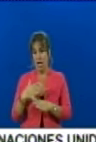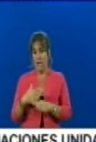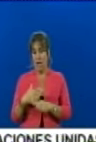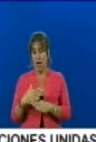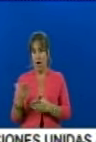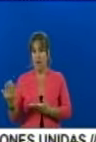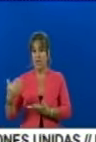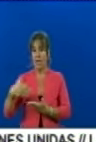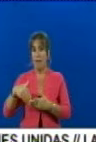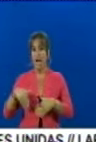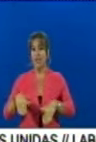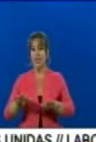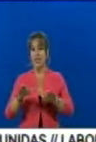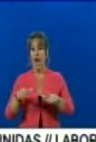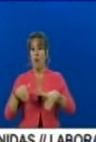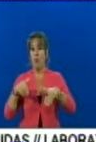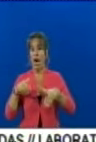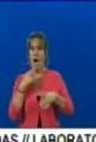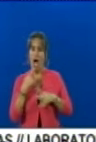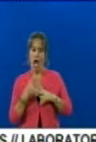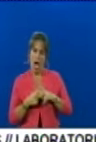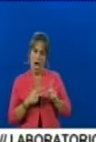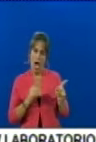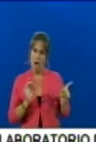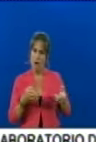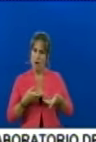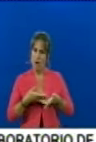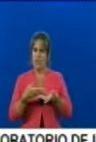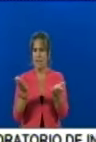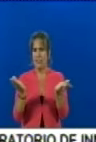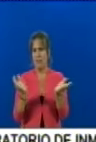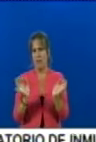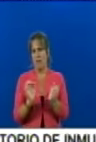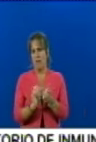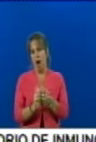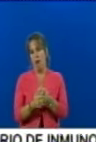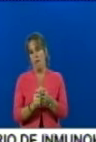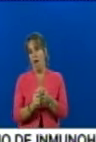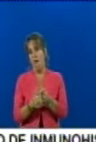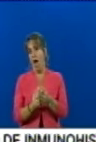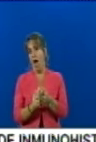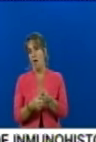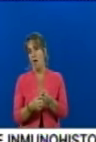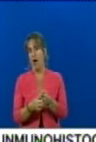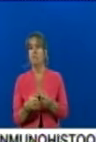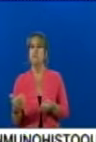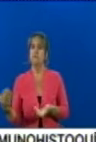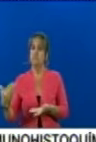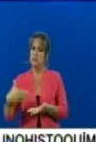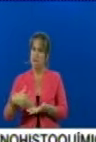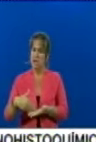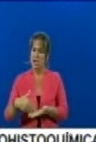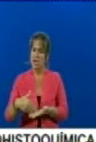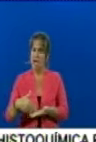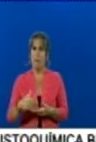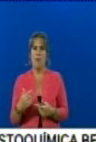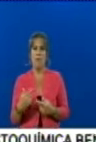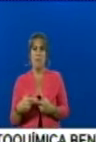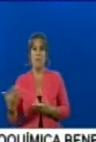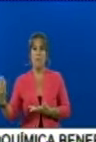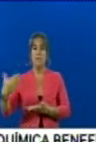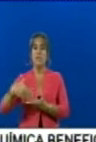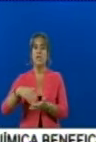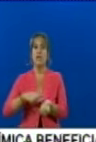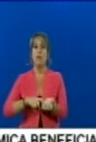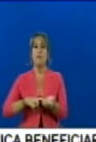Juan, donde se continúa con la distribución del producto papa, producto que recientemente recibimos procedente de